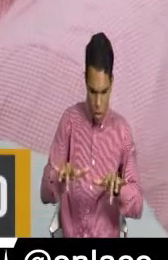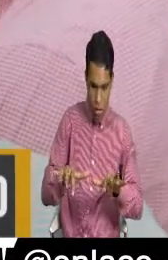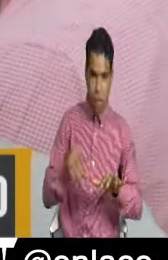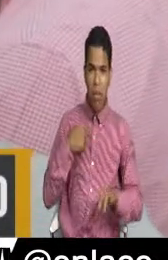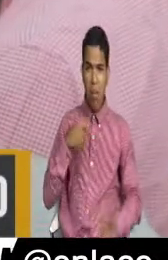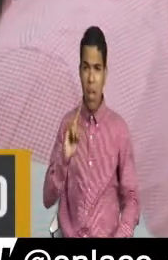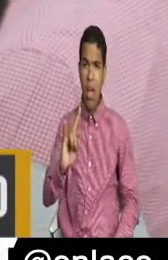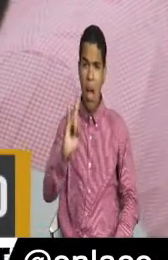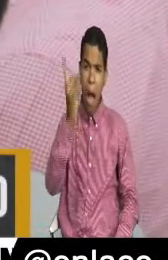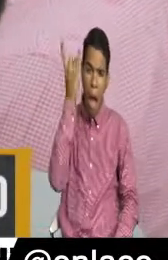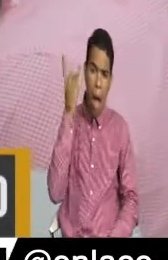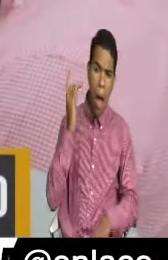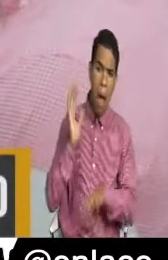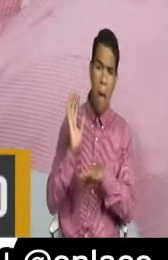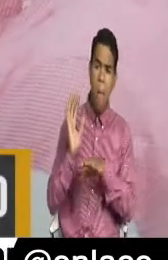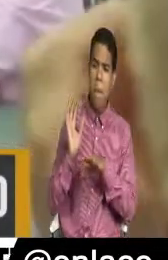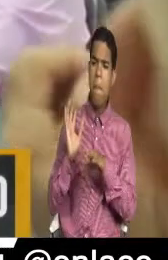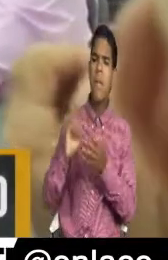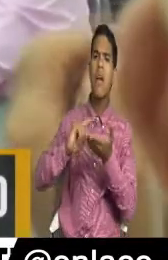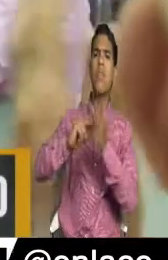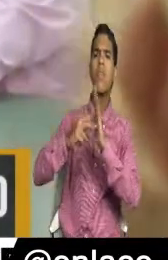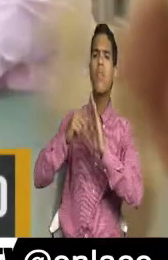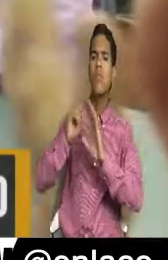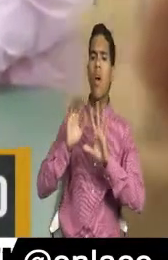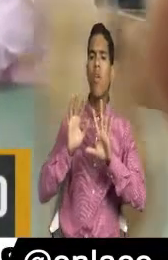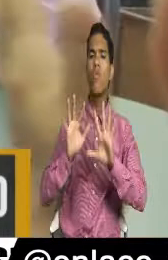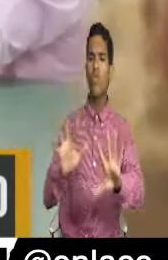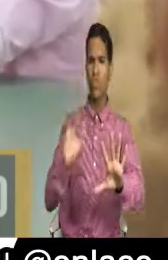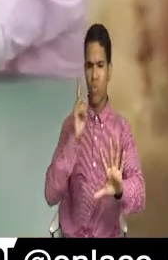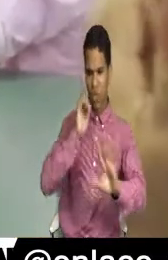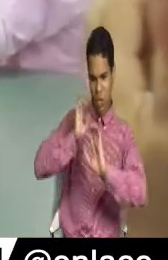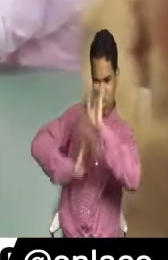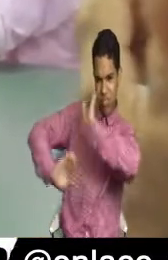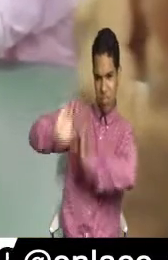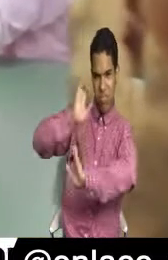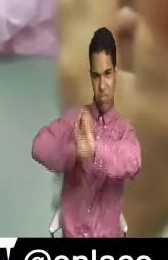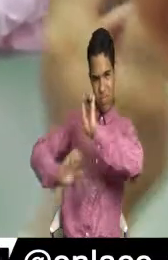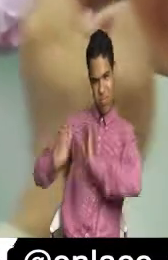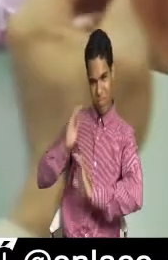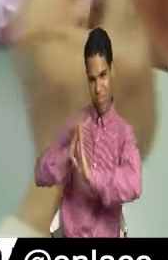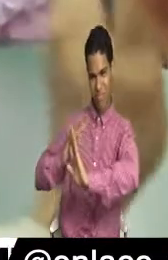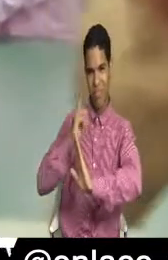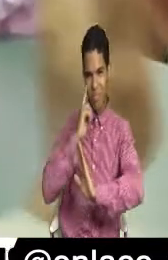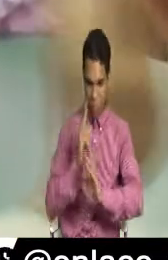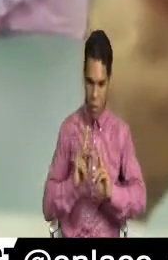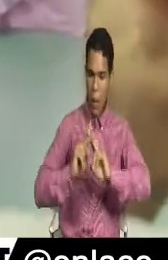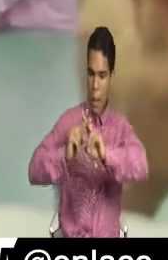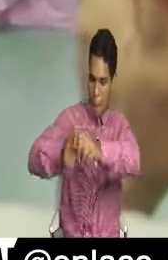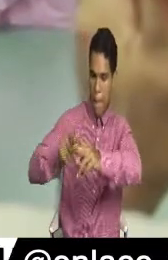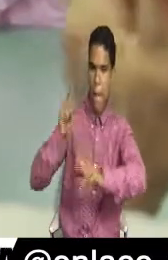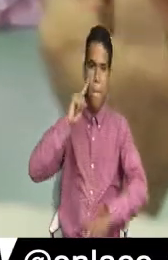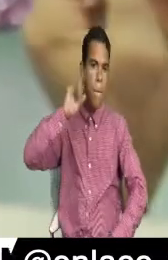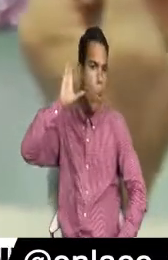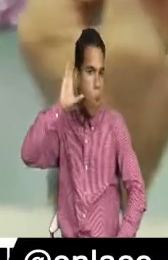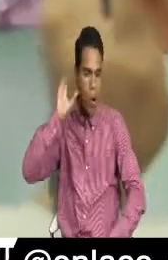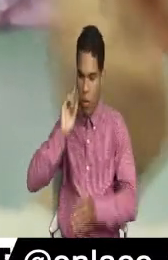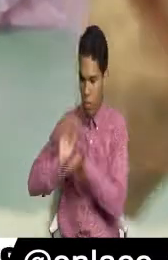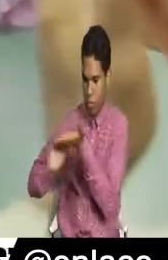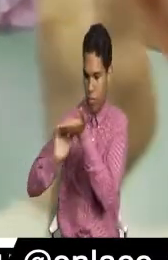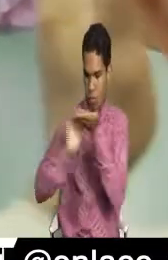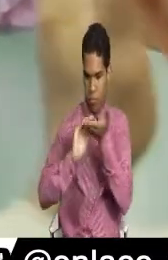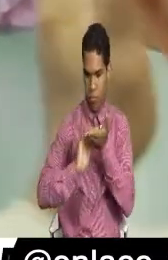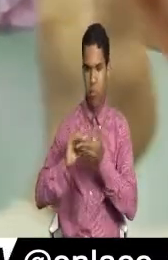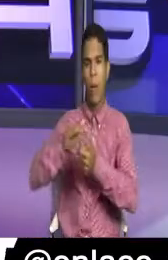le otorgue en calidad de préstamo a la Defensa Civil, mientras se concluyen los trabajos de la nueva sede que se realizan en el barrio Las Granjas.